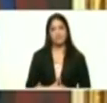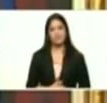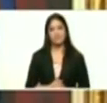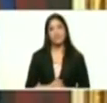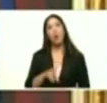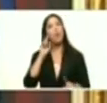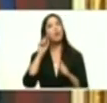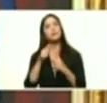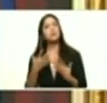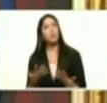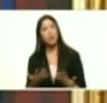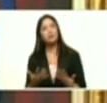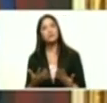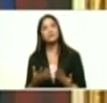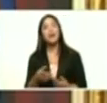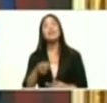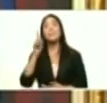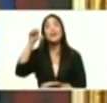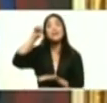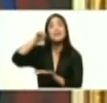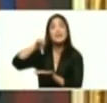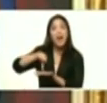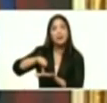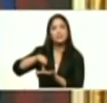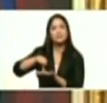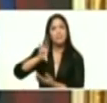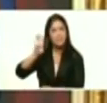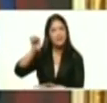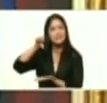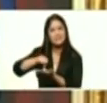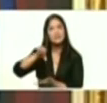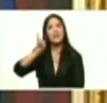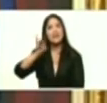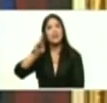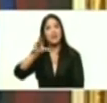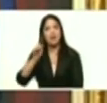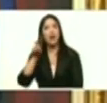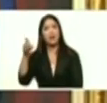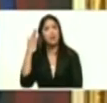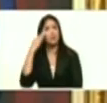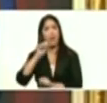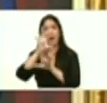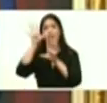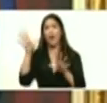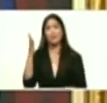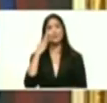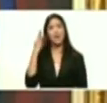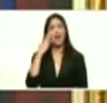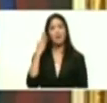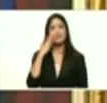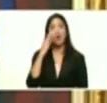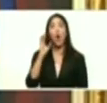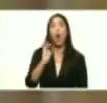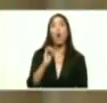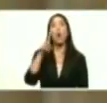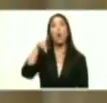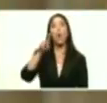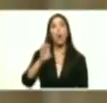objetivo es Irán. Nuestros hermanos de la República Irán y de Irán lo tienen claro. El objetivo es la OPEP.